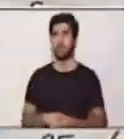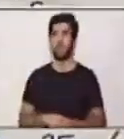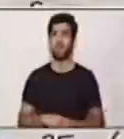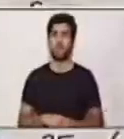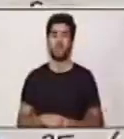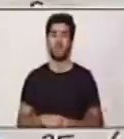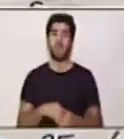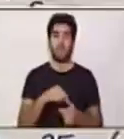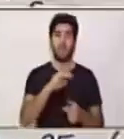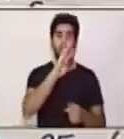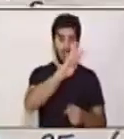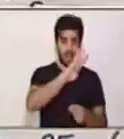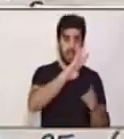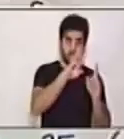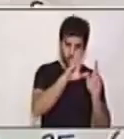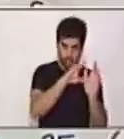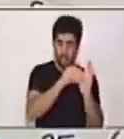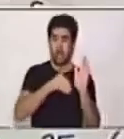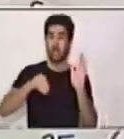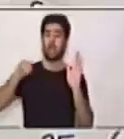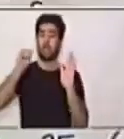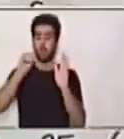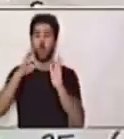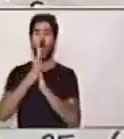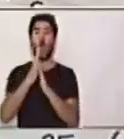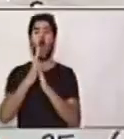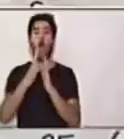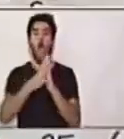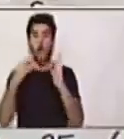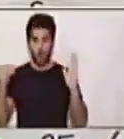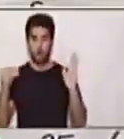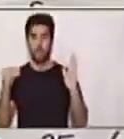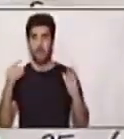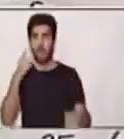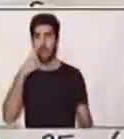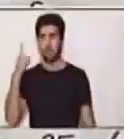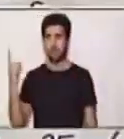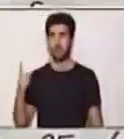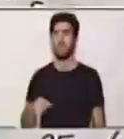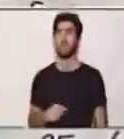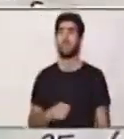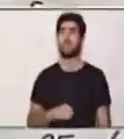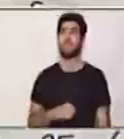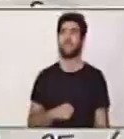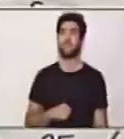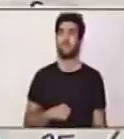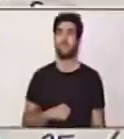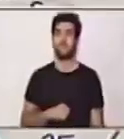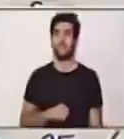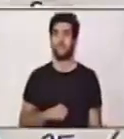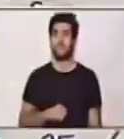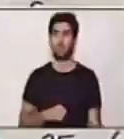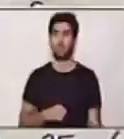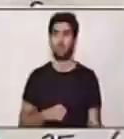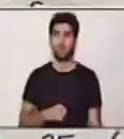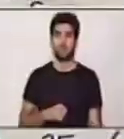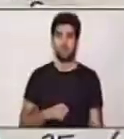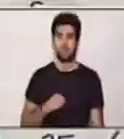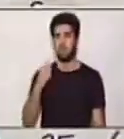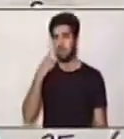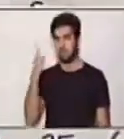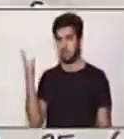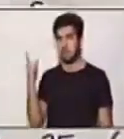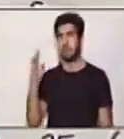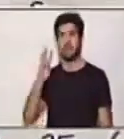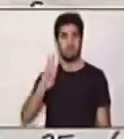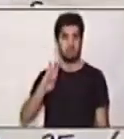traslada al lado derecho. Y entonces este 3 lo trasladamos acá y va a